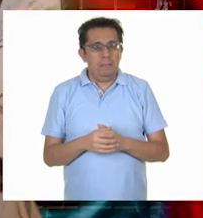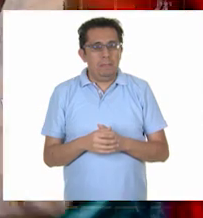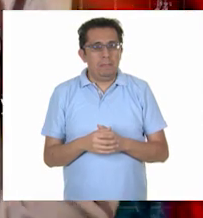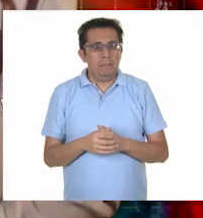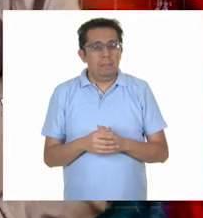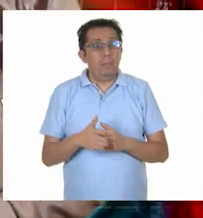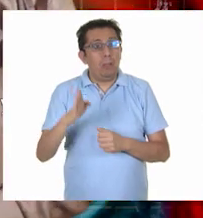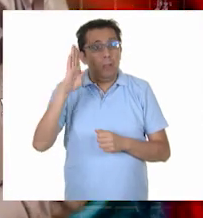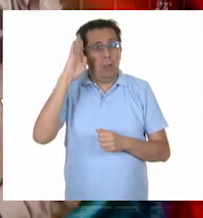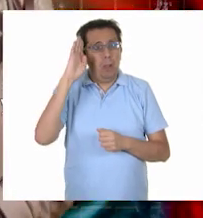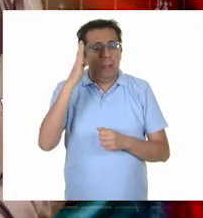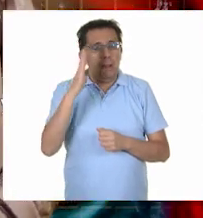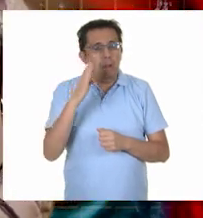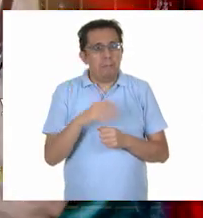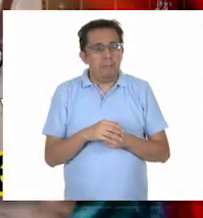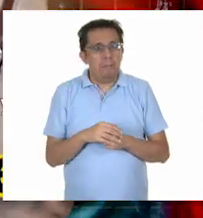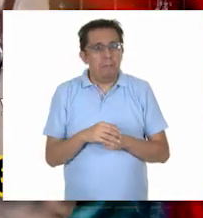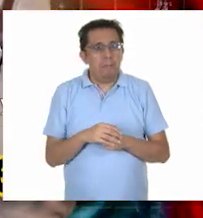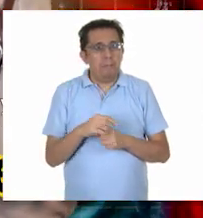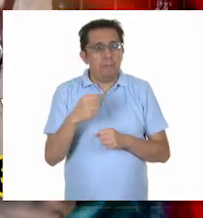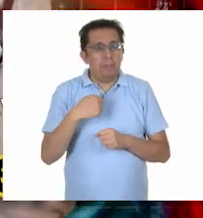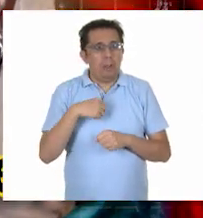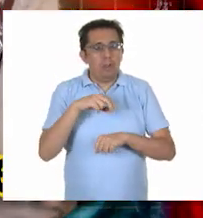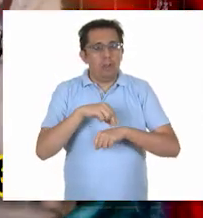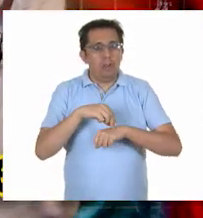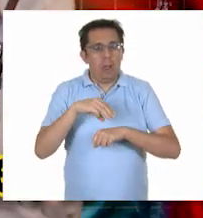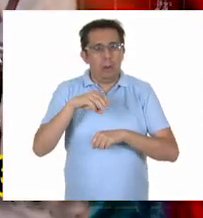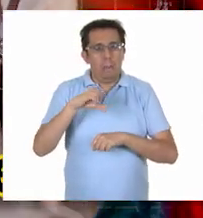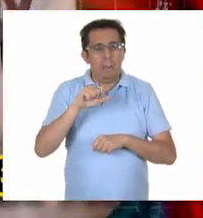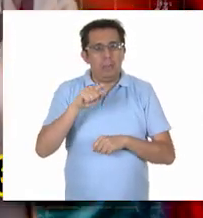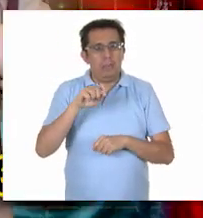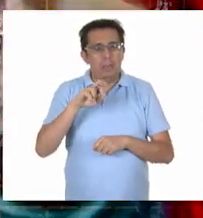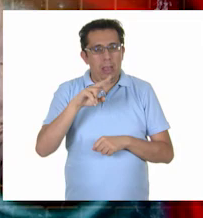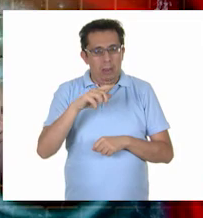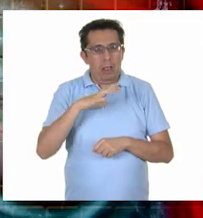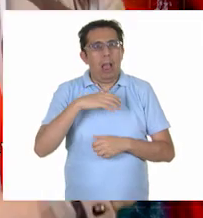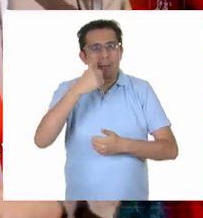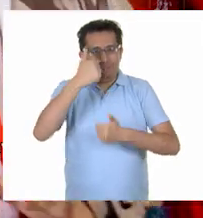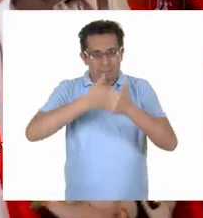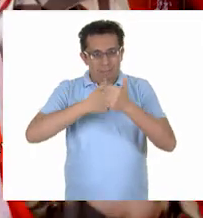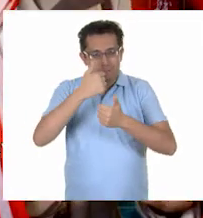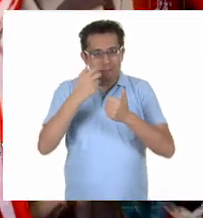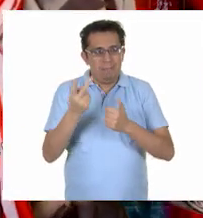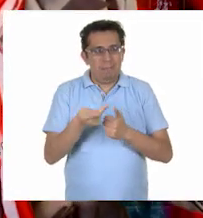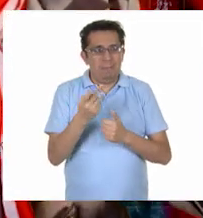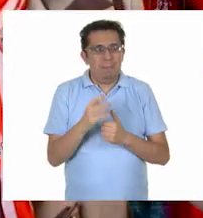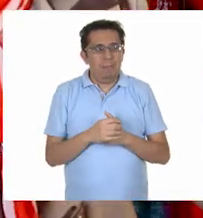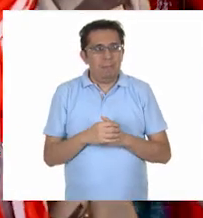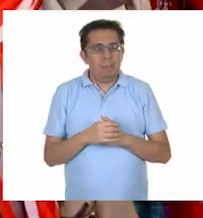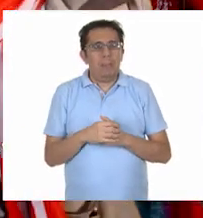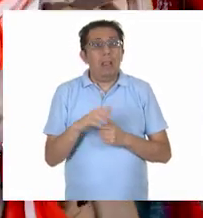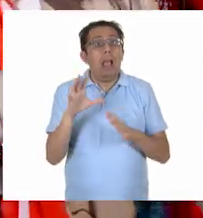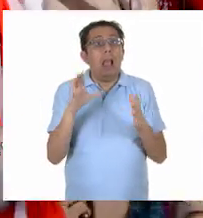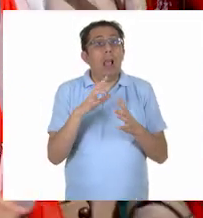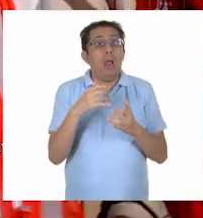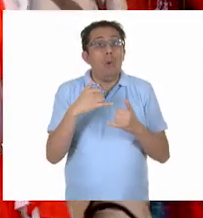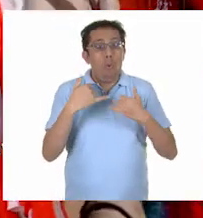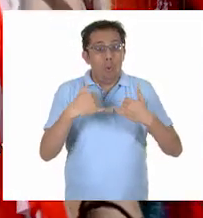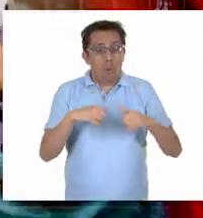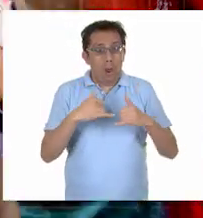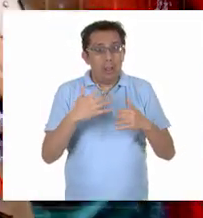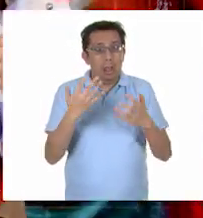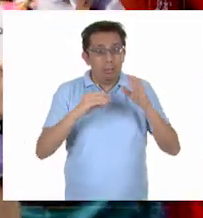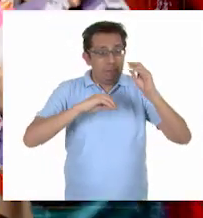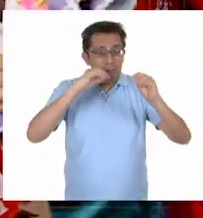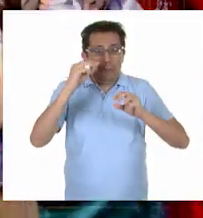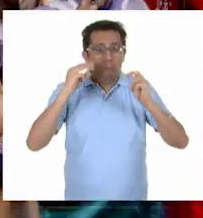Hola, ¿qué tal, querida y galáctica audiencia? Soy yo, el Dr. Misterio, y te reto al siguiente reto: creando un museo con mis juguetes